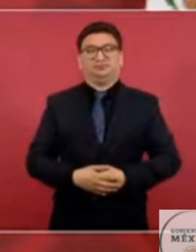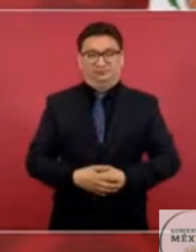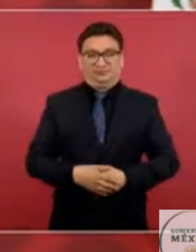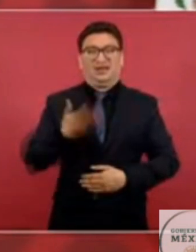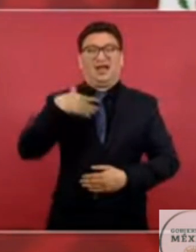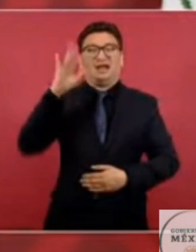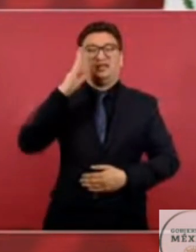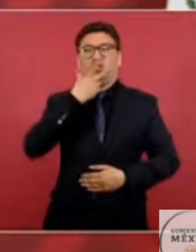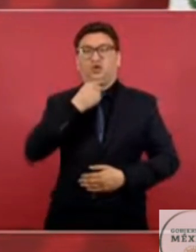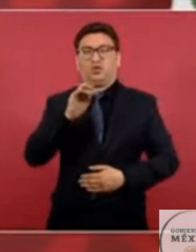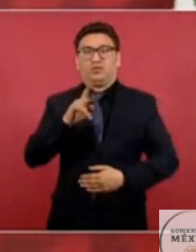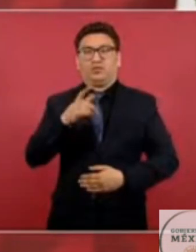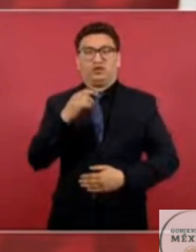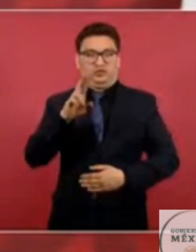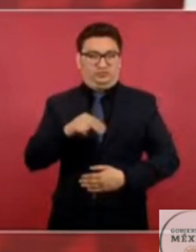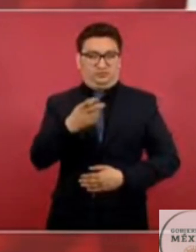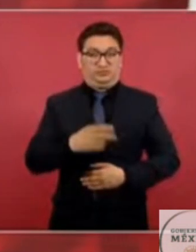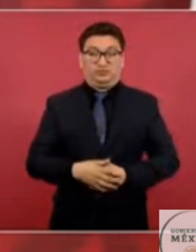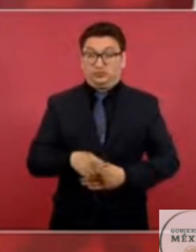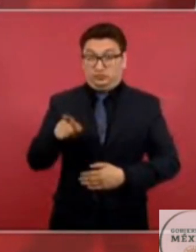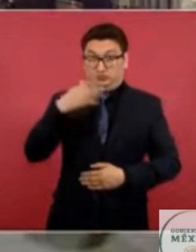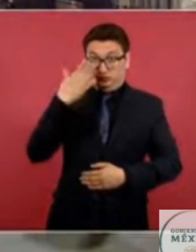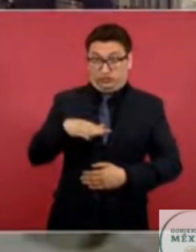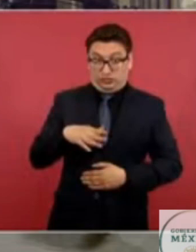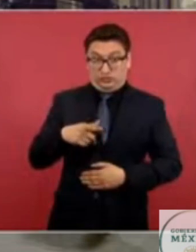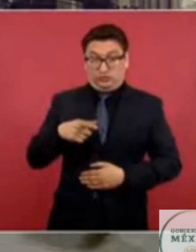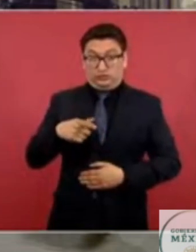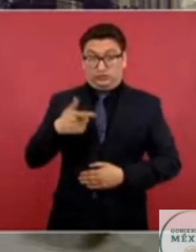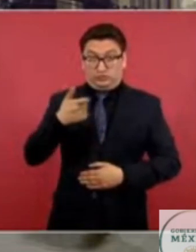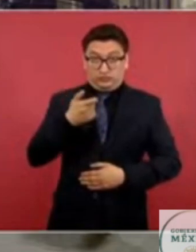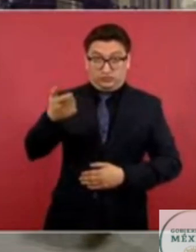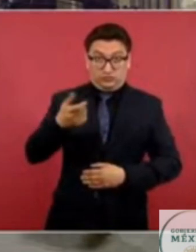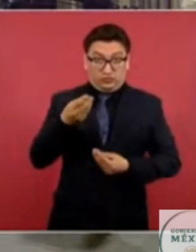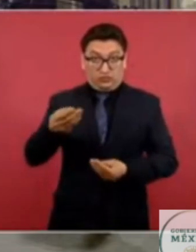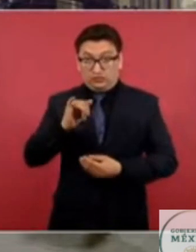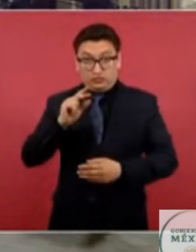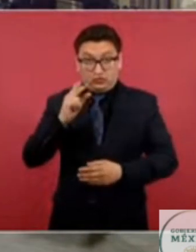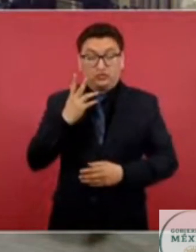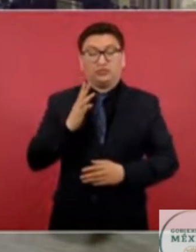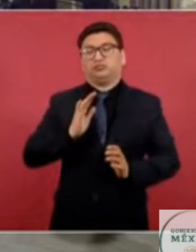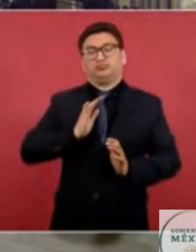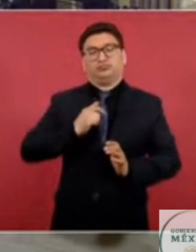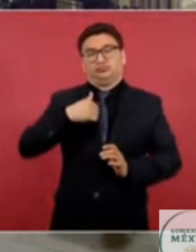Obregón. ¿Saben, presidente, si les están ofreciendo o entregándoles dinero a los legisladores? No, pero